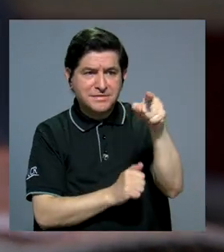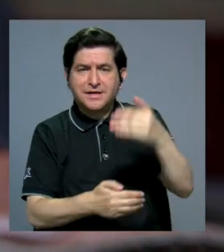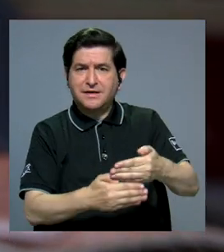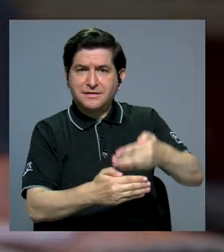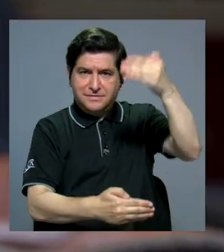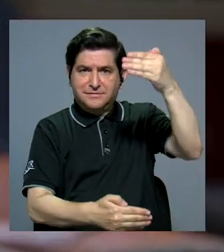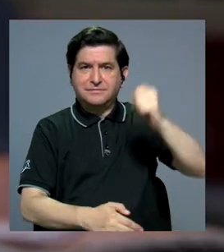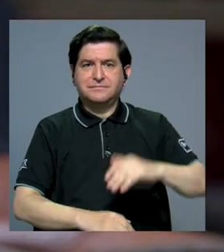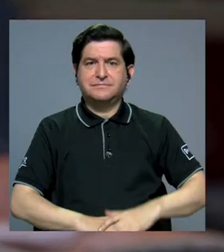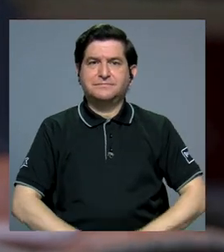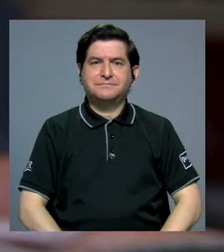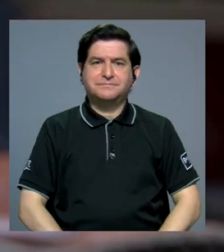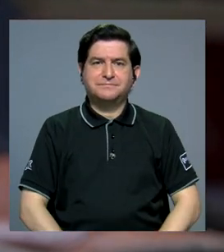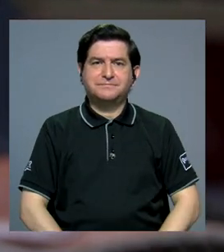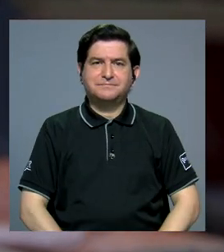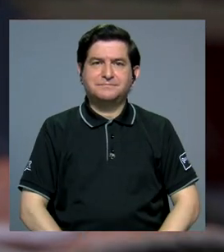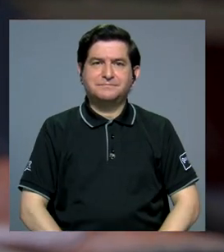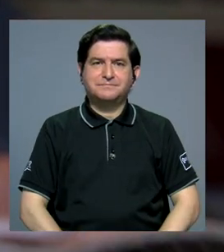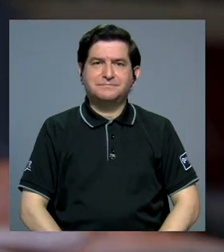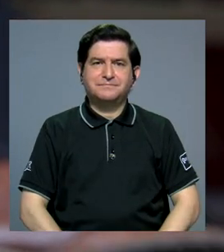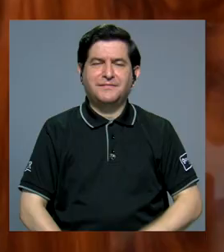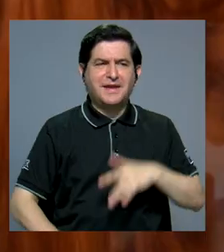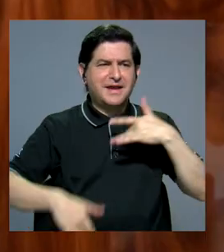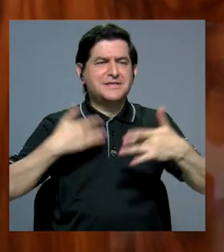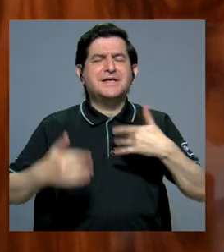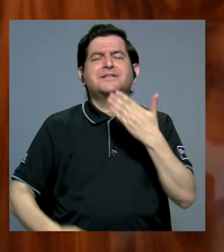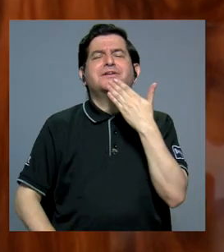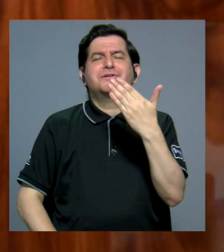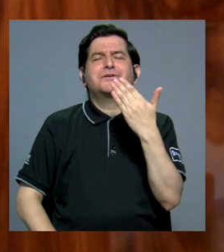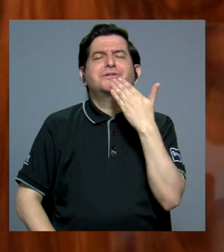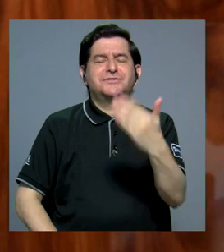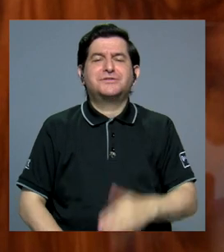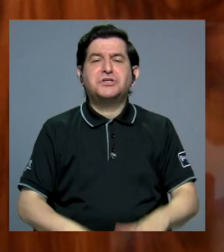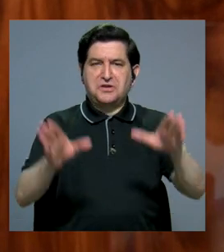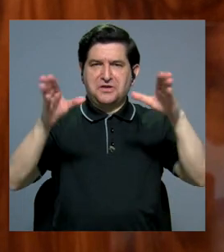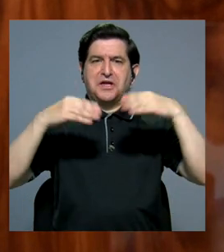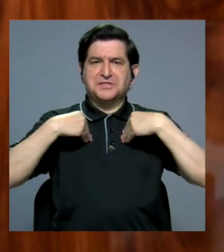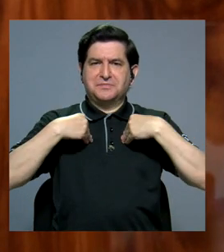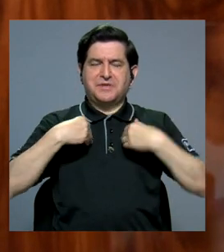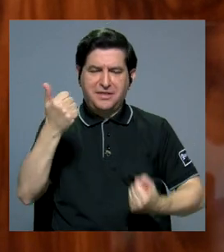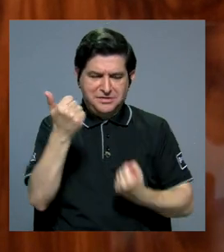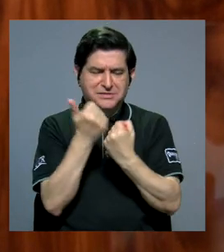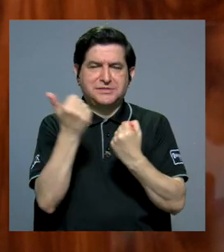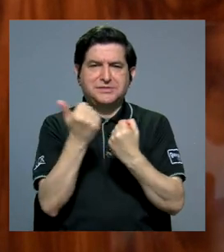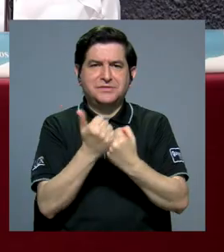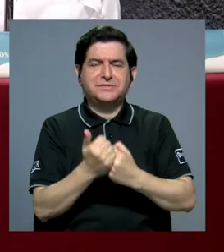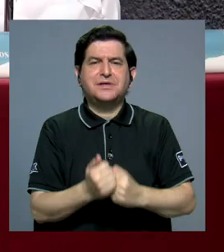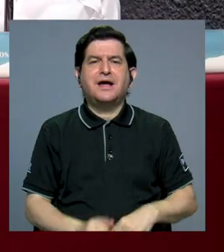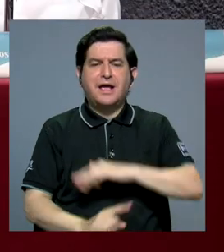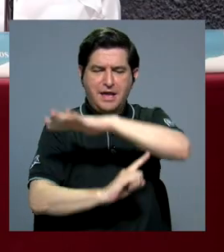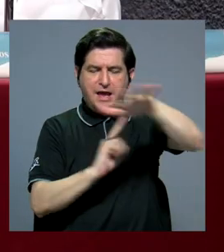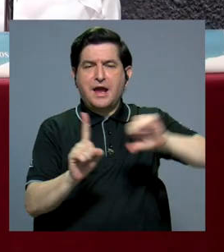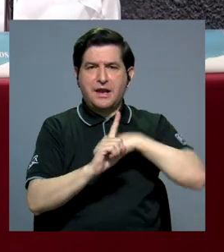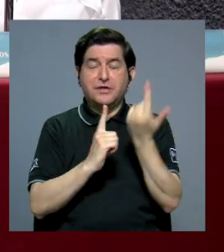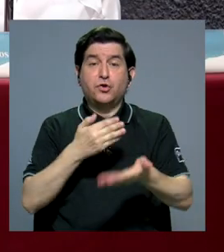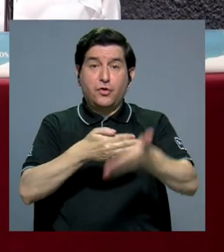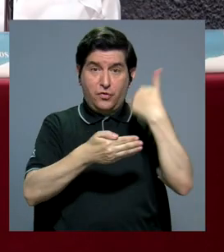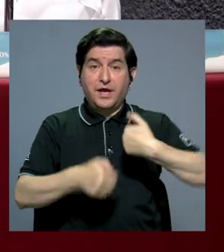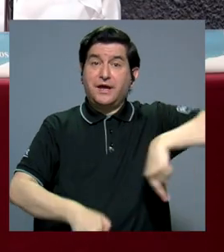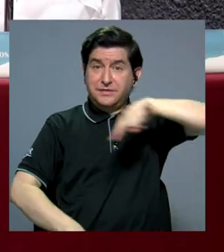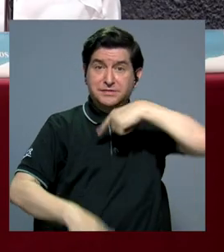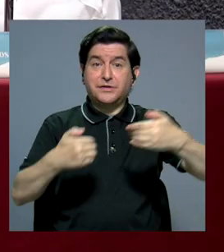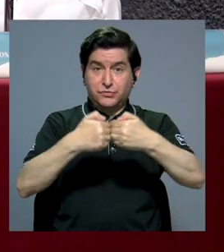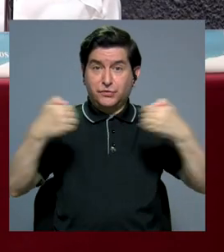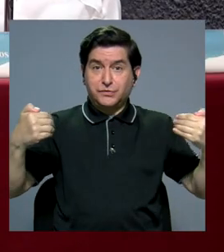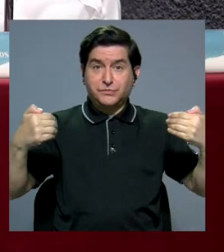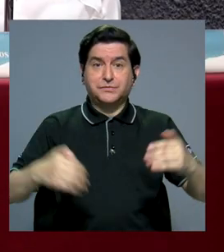traspasa esa pared. Entonces, nos sentimos agradecidas y aceptadas, apoyadas de un entorno social que en algún momento